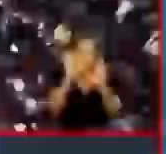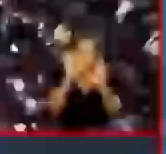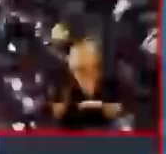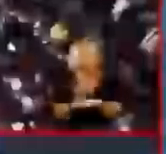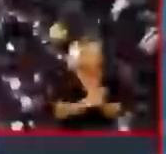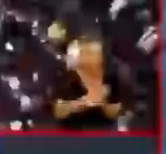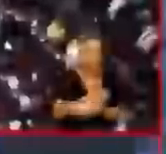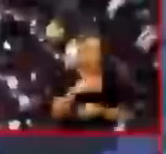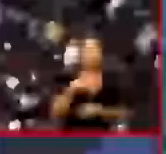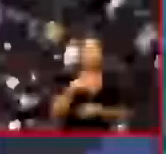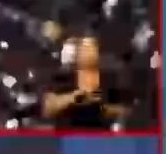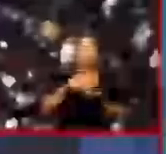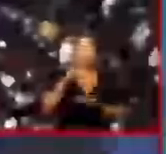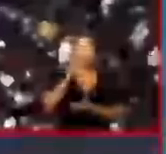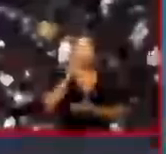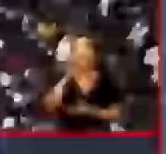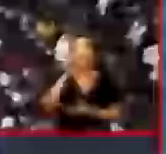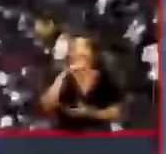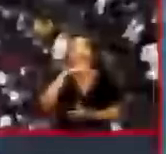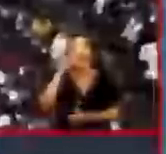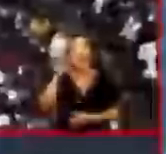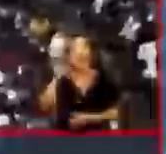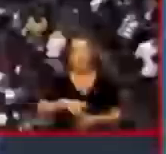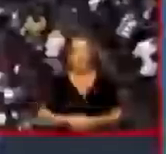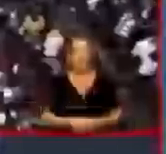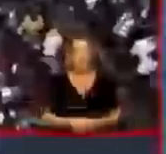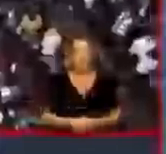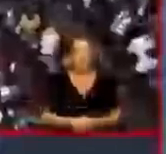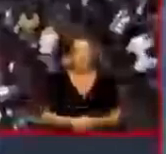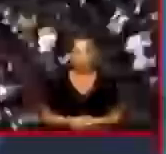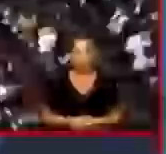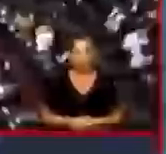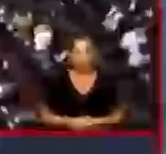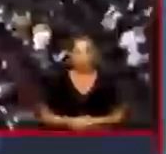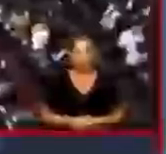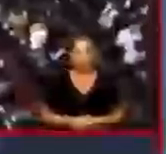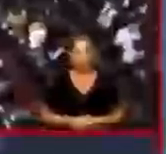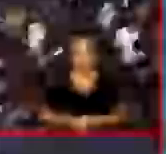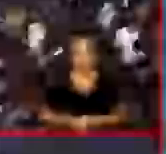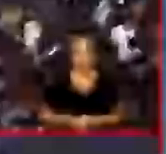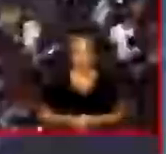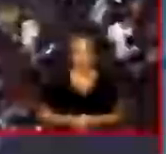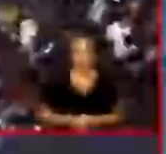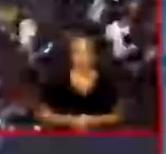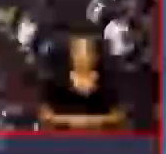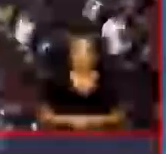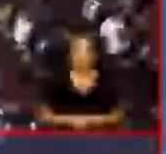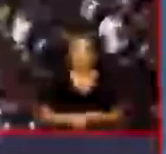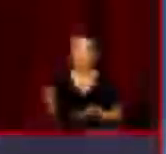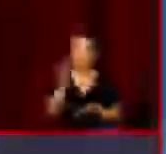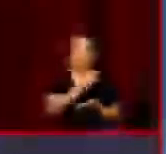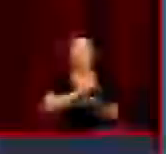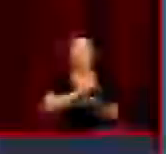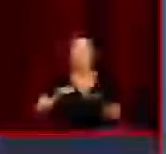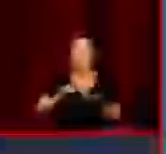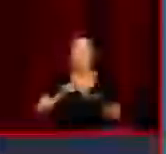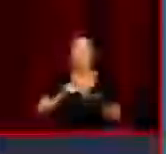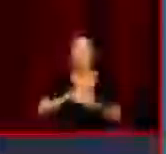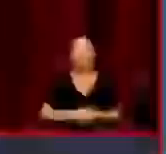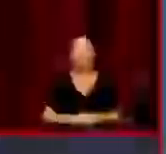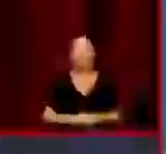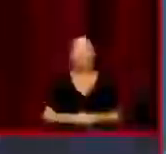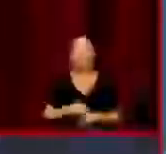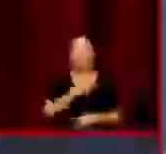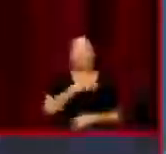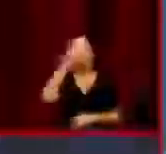del presidente porque, de alguna manera, cuando Cristina lo propuso para la fórmula era para, entre otras cosas, negociar en donde ella no